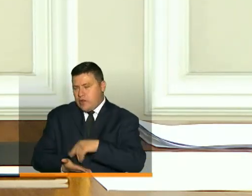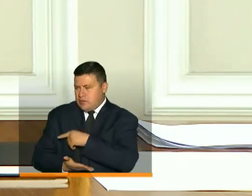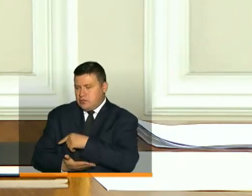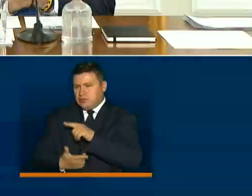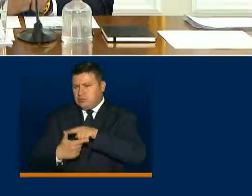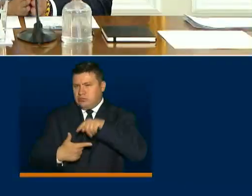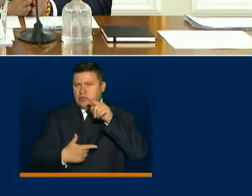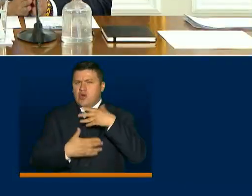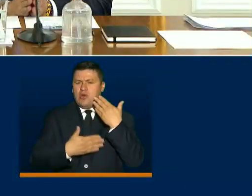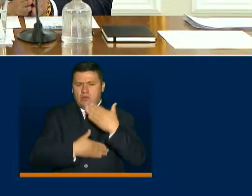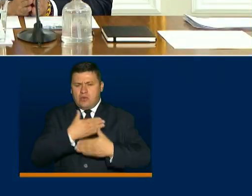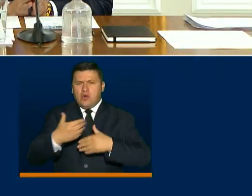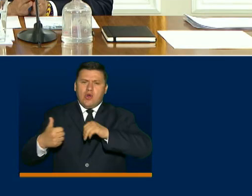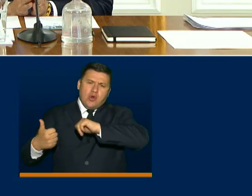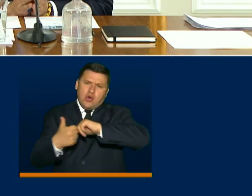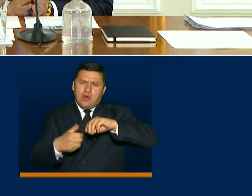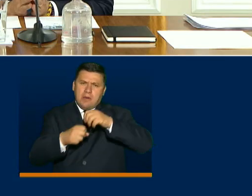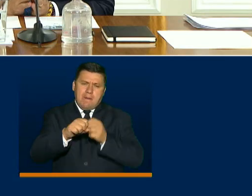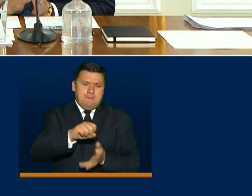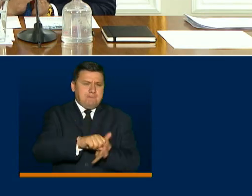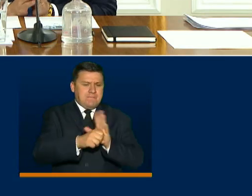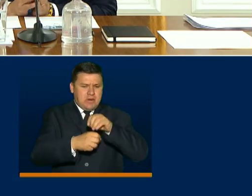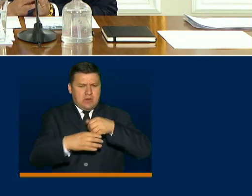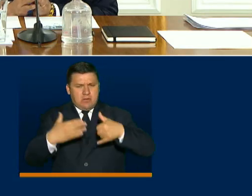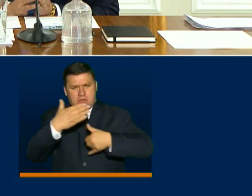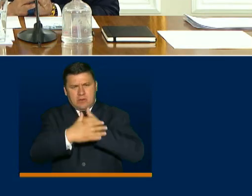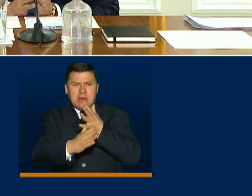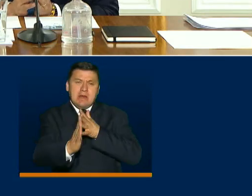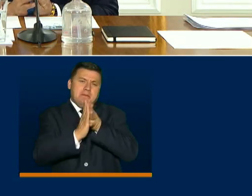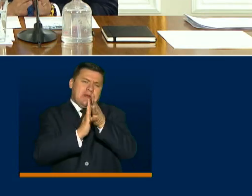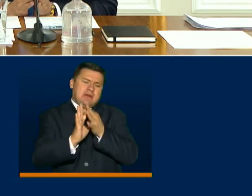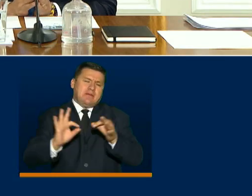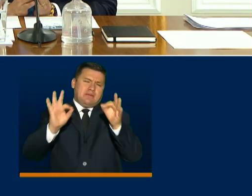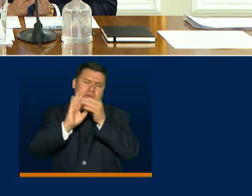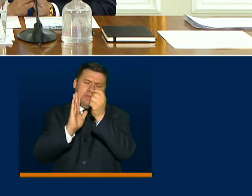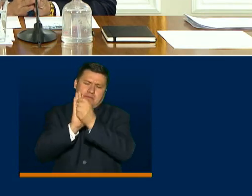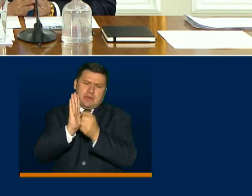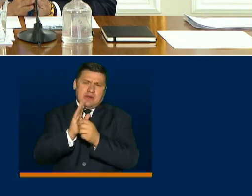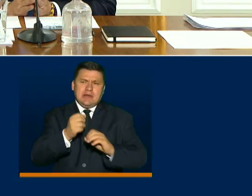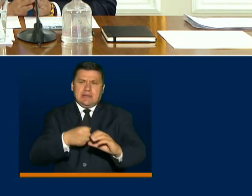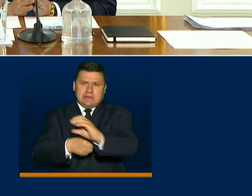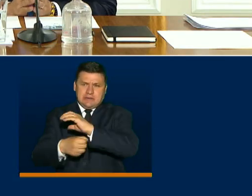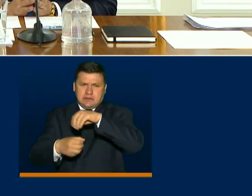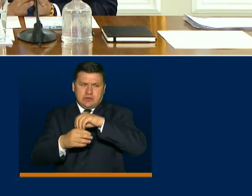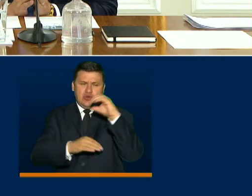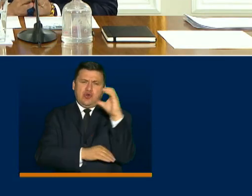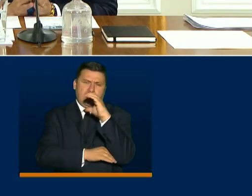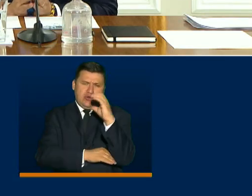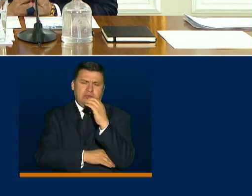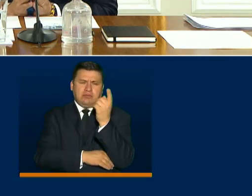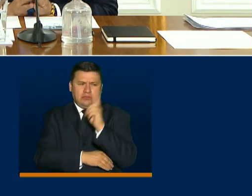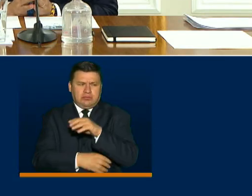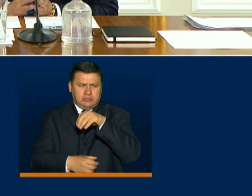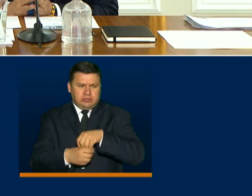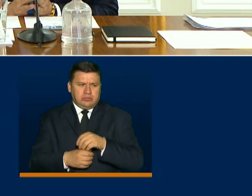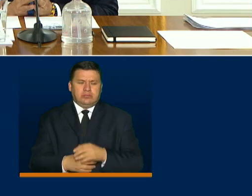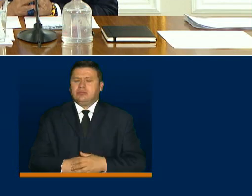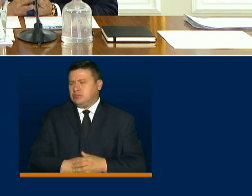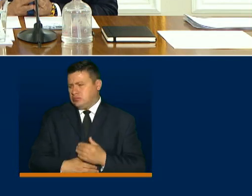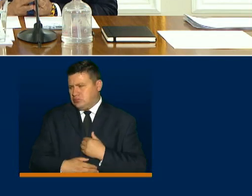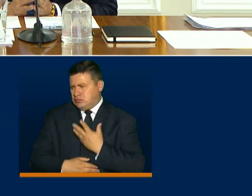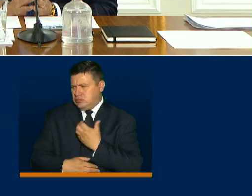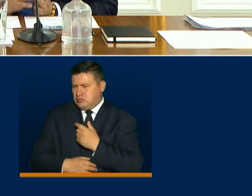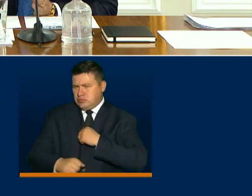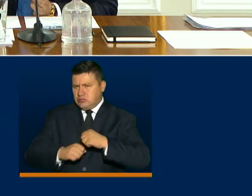un balance de cómo se está comportando la pandemia, mensajes que son puntuales en ciudades de Colombia y también algo que yo